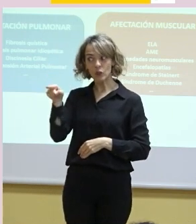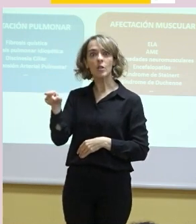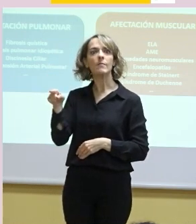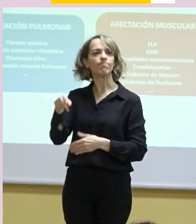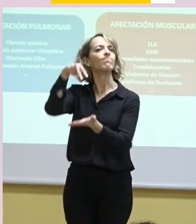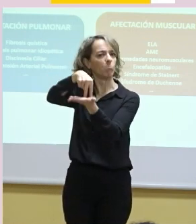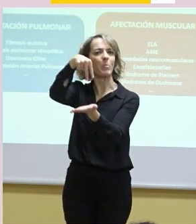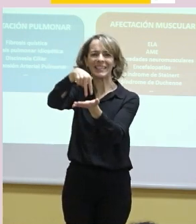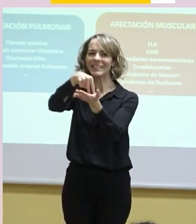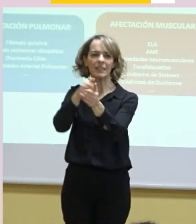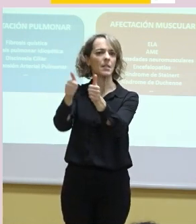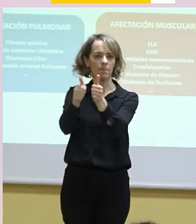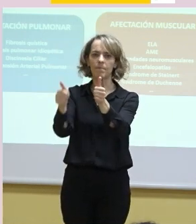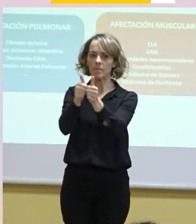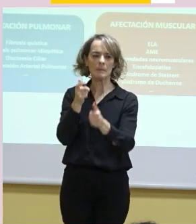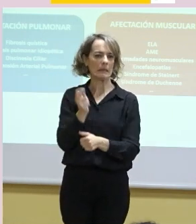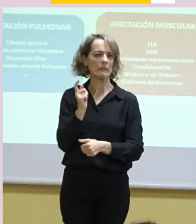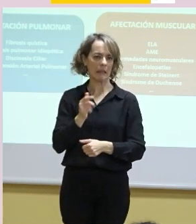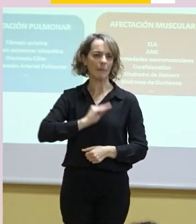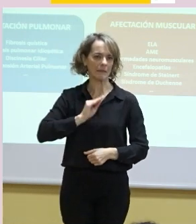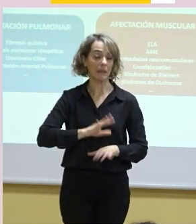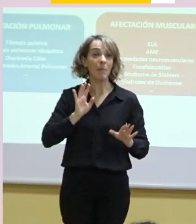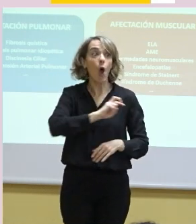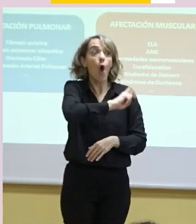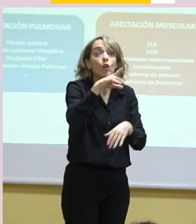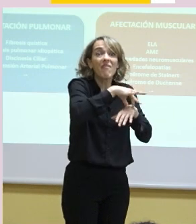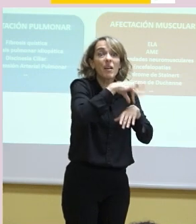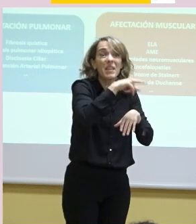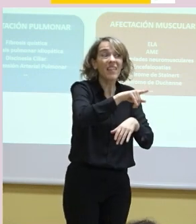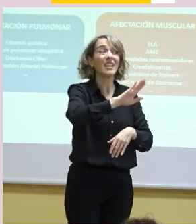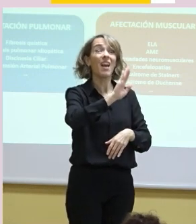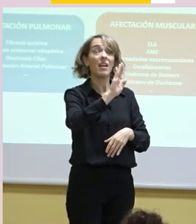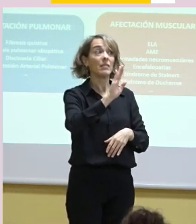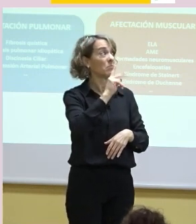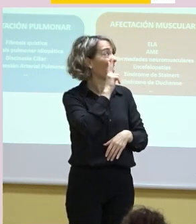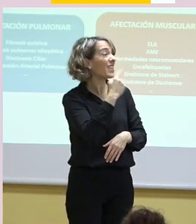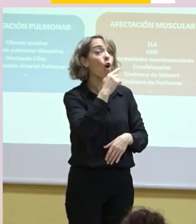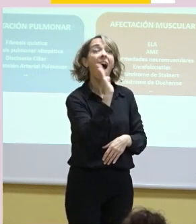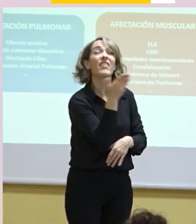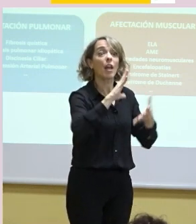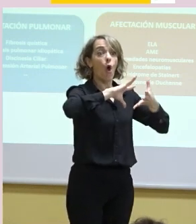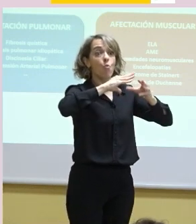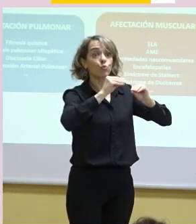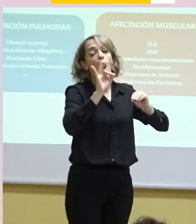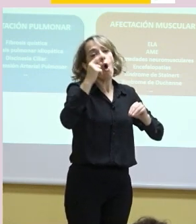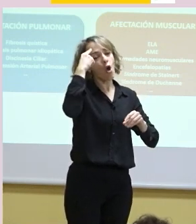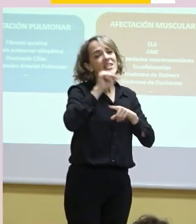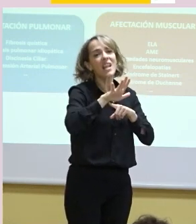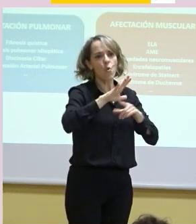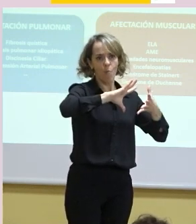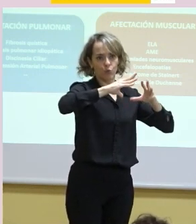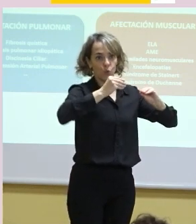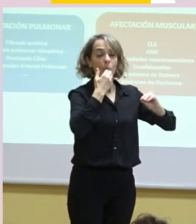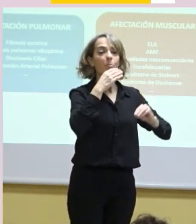presente. Sin embargo, otras patologías que pueden tener afectación, he puesto muscular, pero bueno, neuromuscular, como puede ser